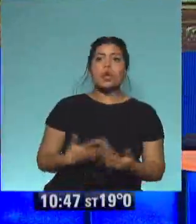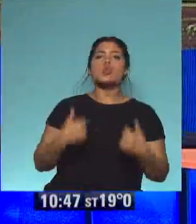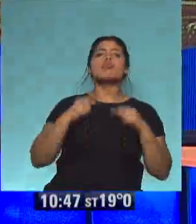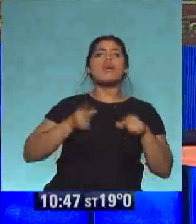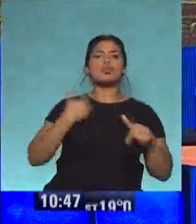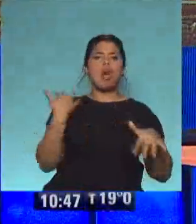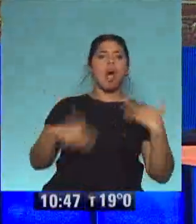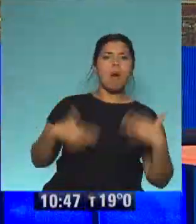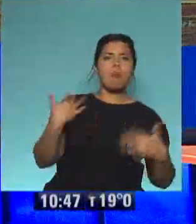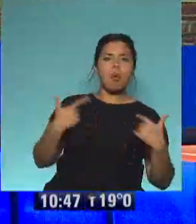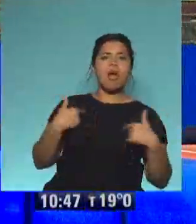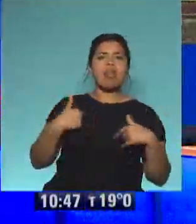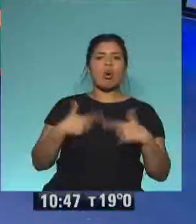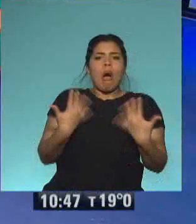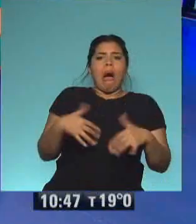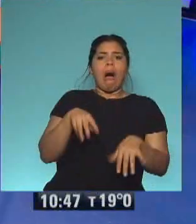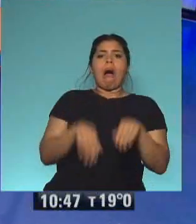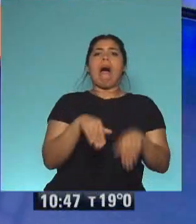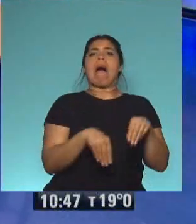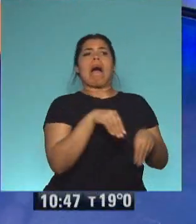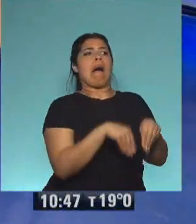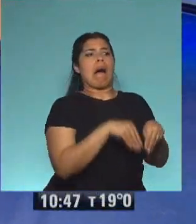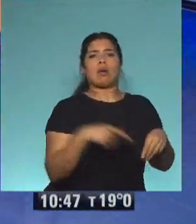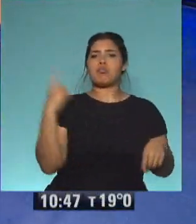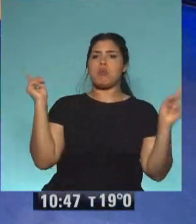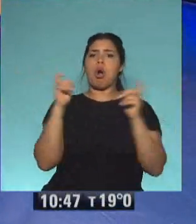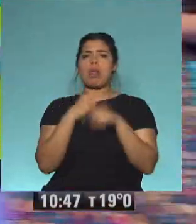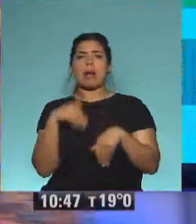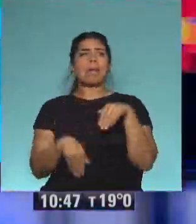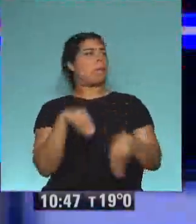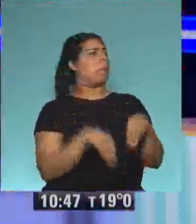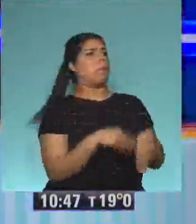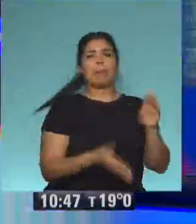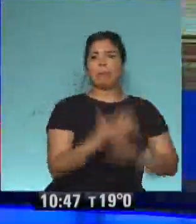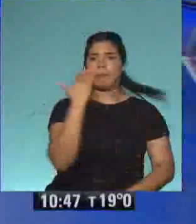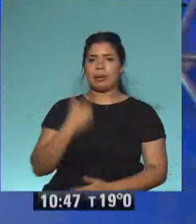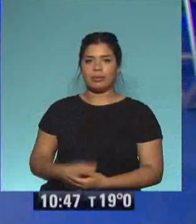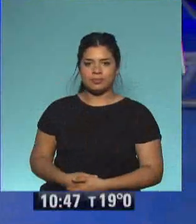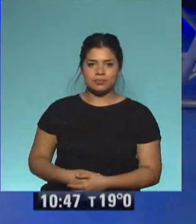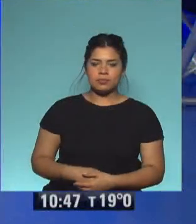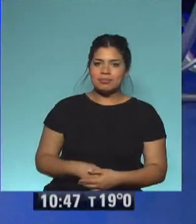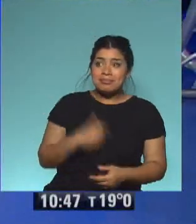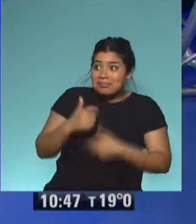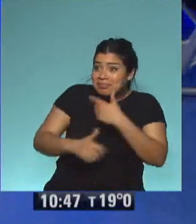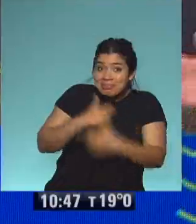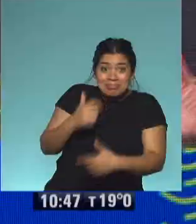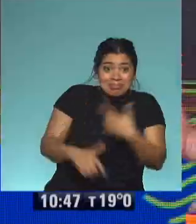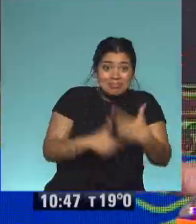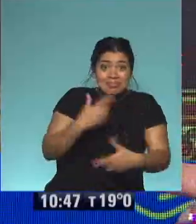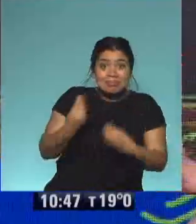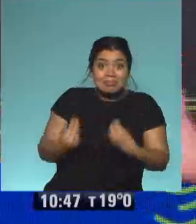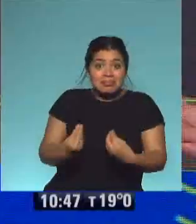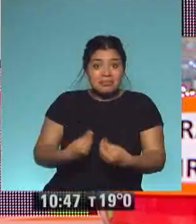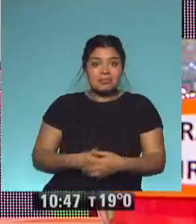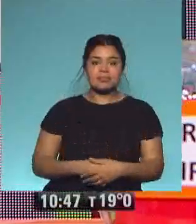apurado y se me queman las papas, algo así. ¡Oh! ¡Se queman las papas! Venga, Leonardo. ¿No inventó algo para...? ¿Dónde está la fogliatella?